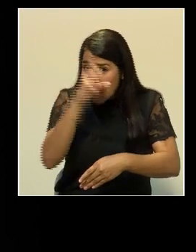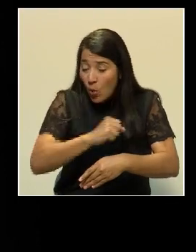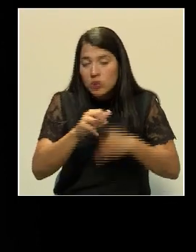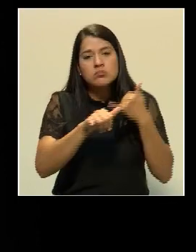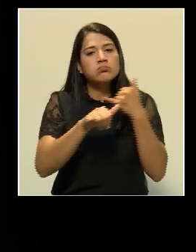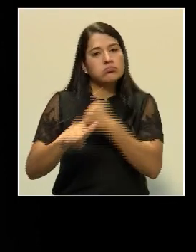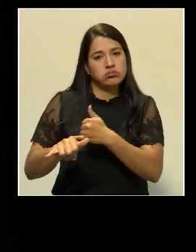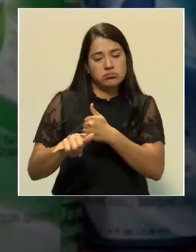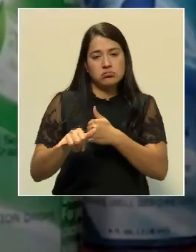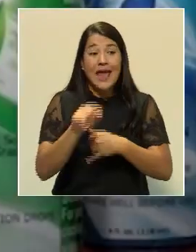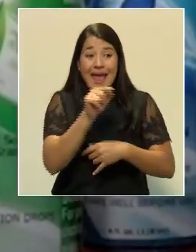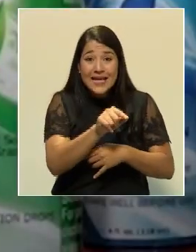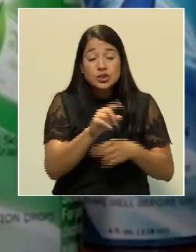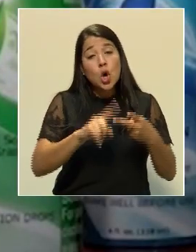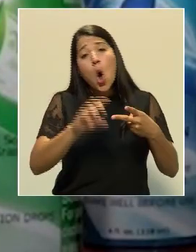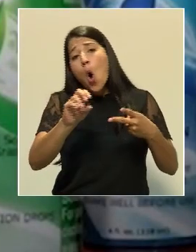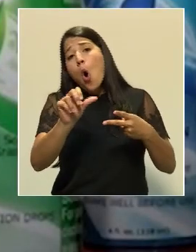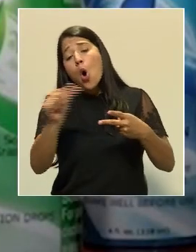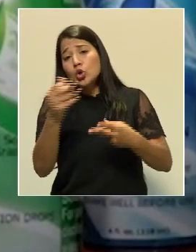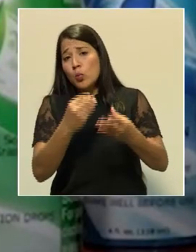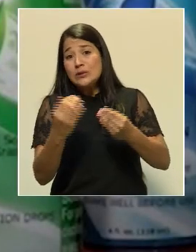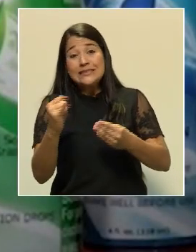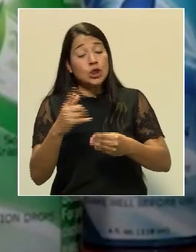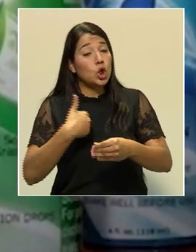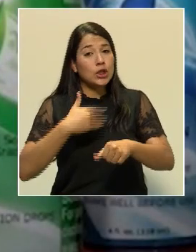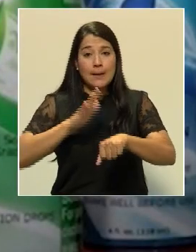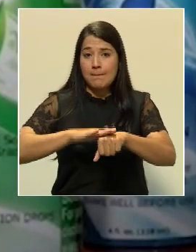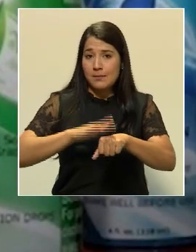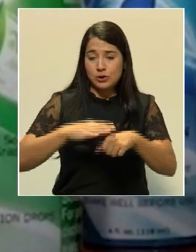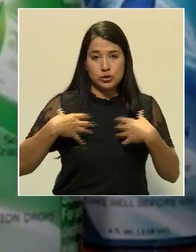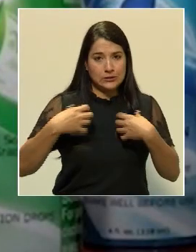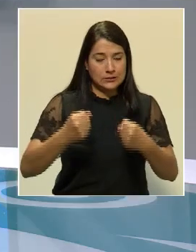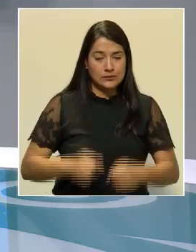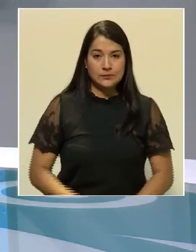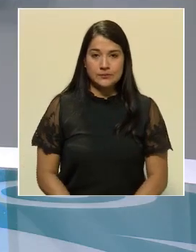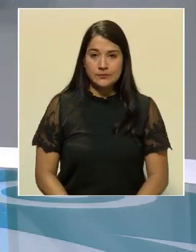y cualquier otro producto que no cuente con un registro sanitario.